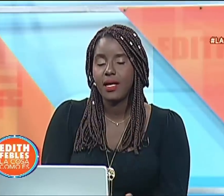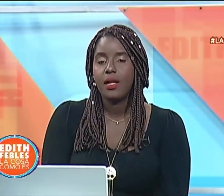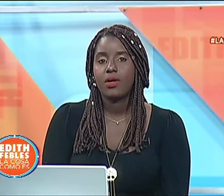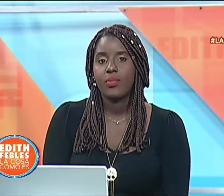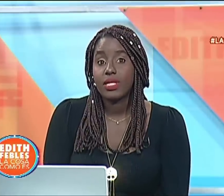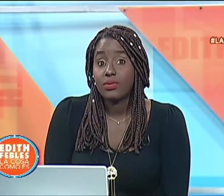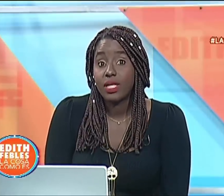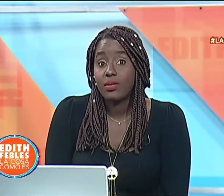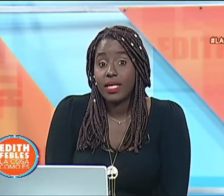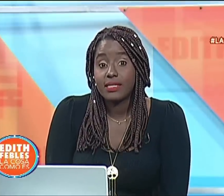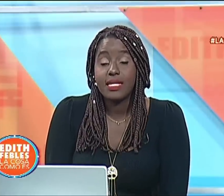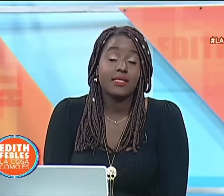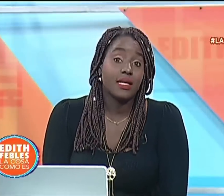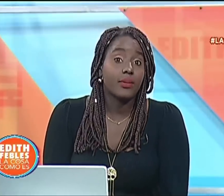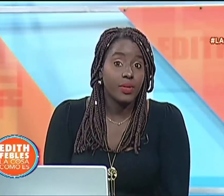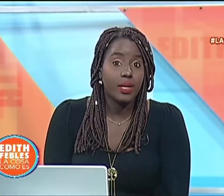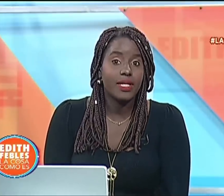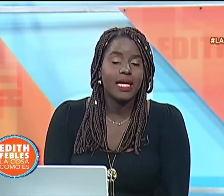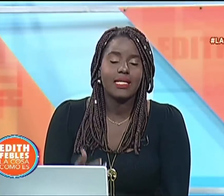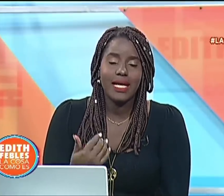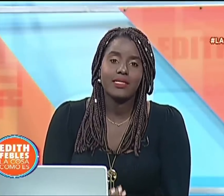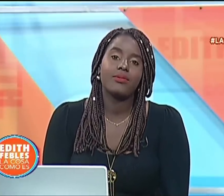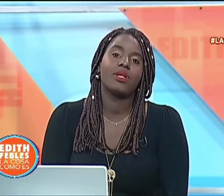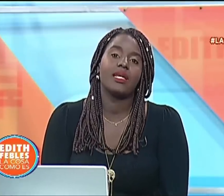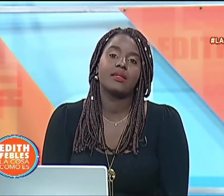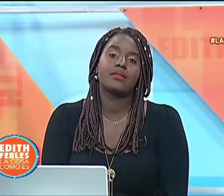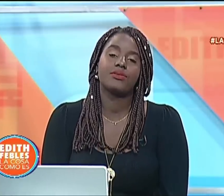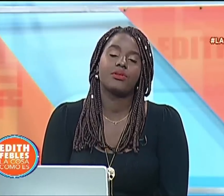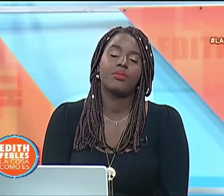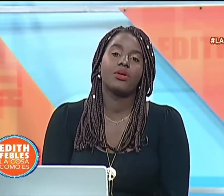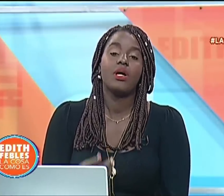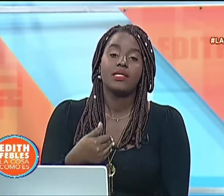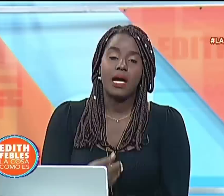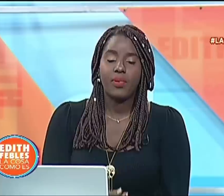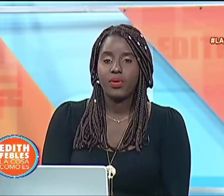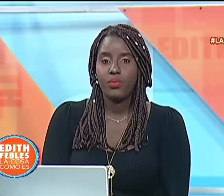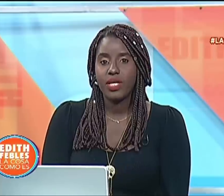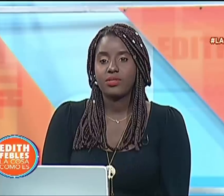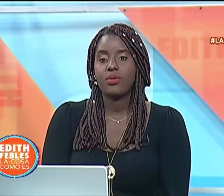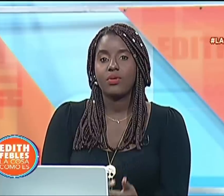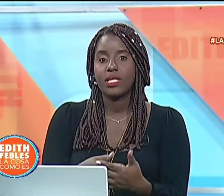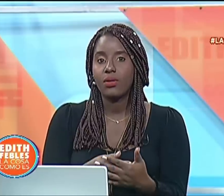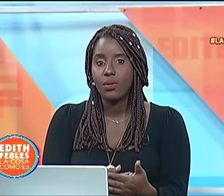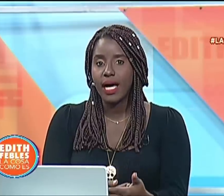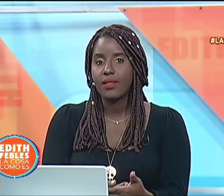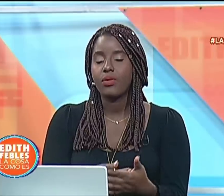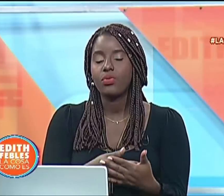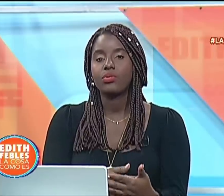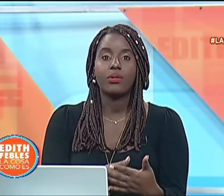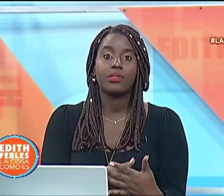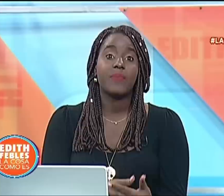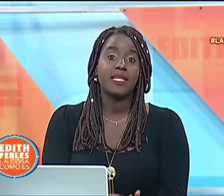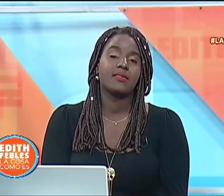adelante lo que pueda surgir. Lo que sí es que República Dominicana ya exhibe una ley de extinción de dominio, se ha puesto o se ha colocado